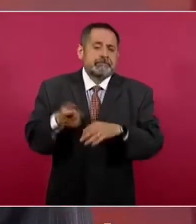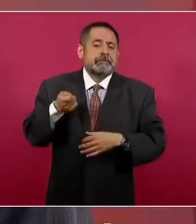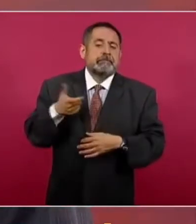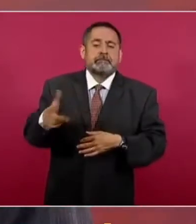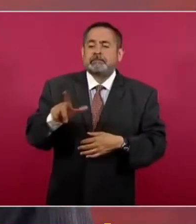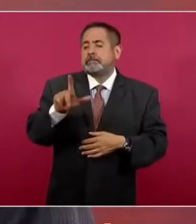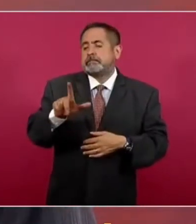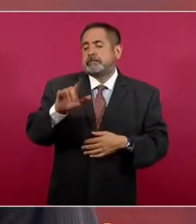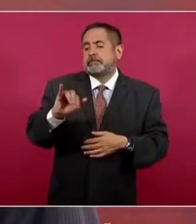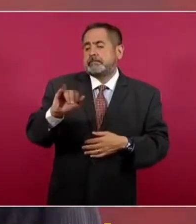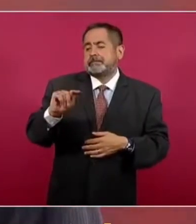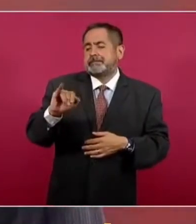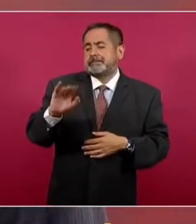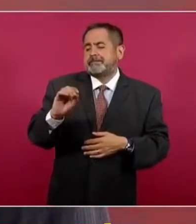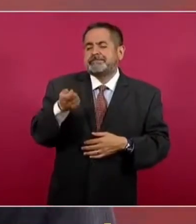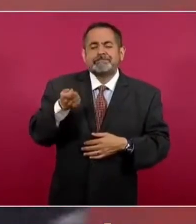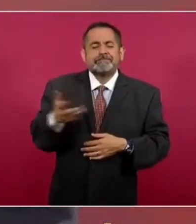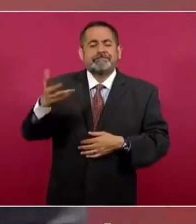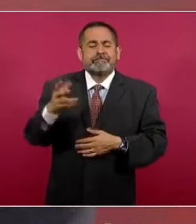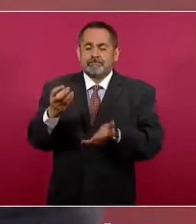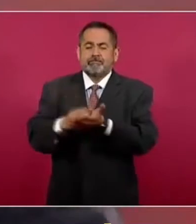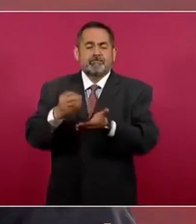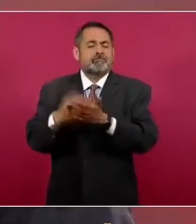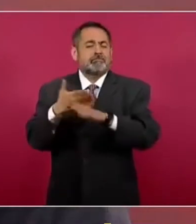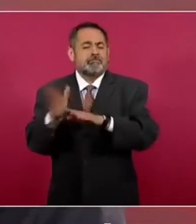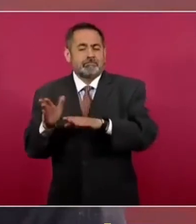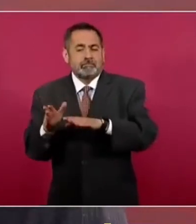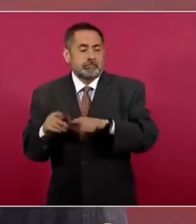de litio, y lo ambicionan.